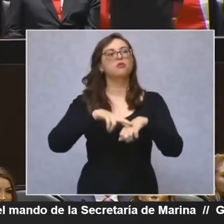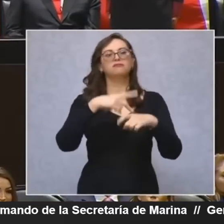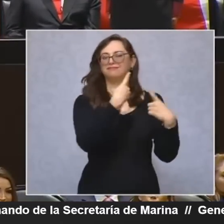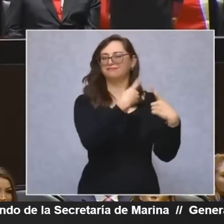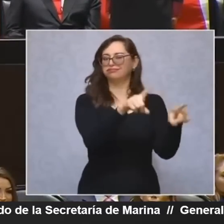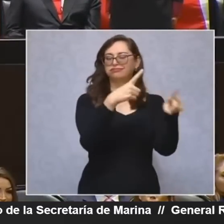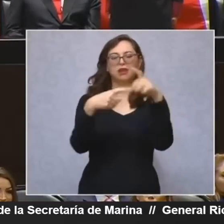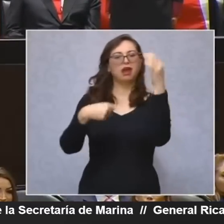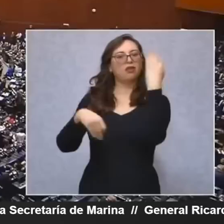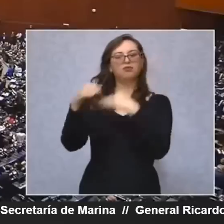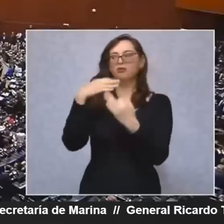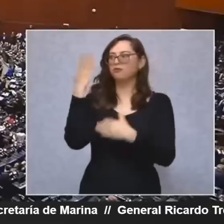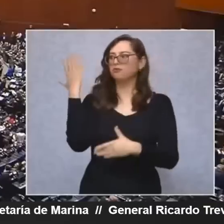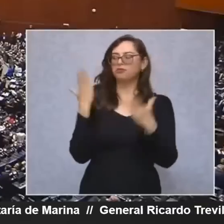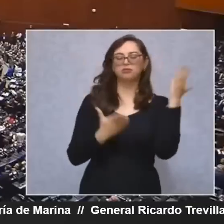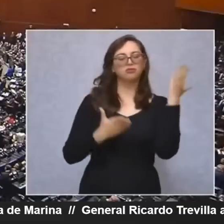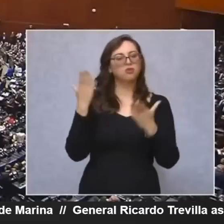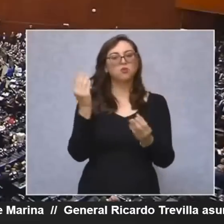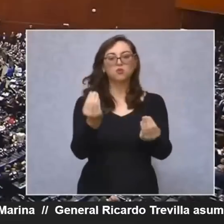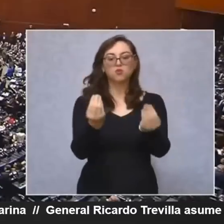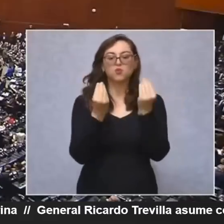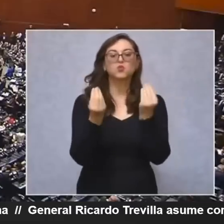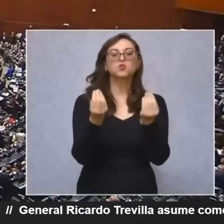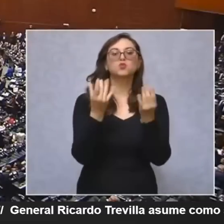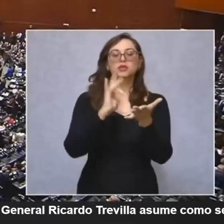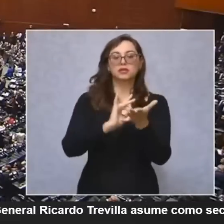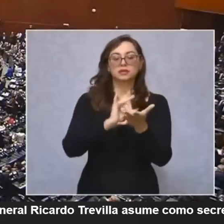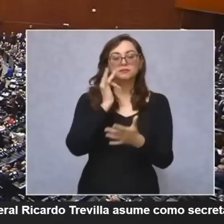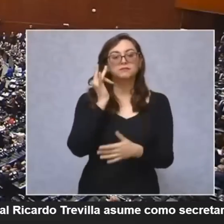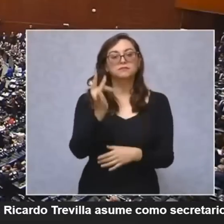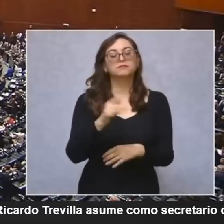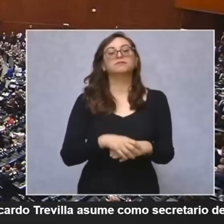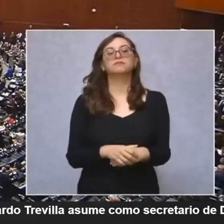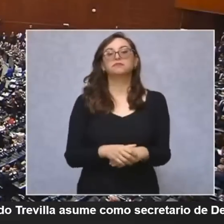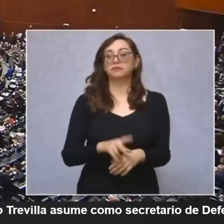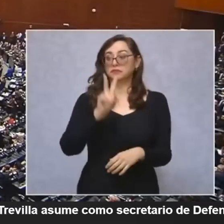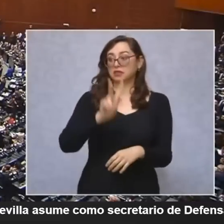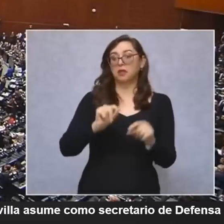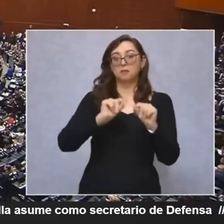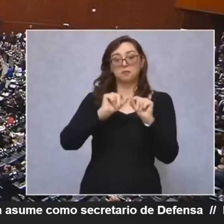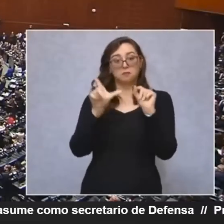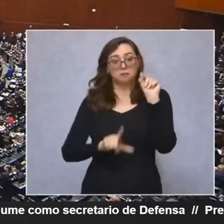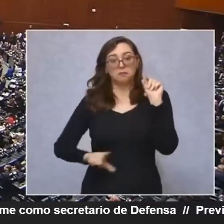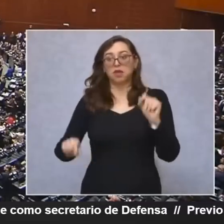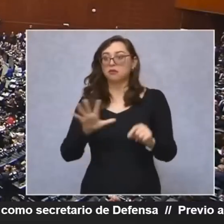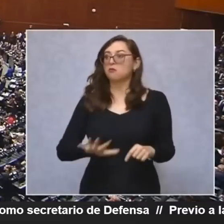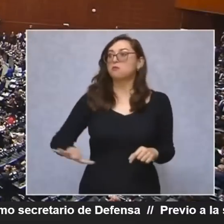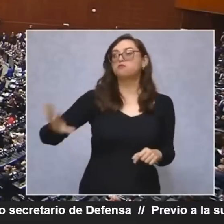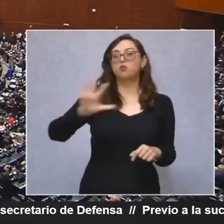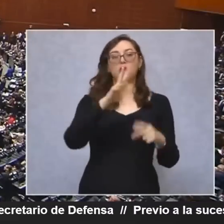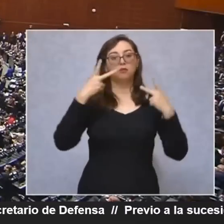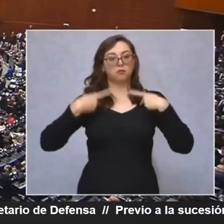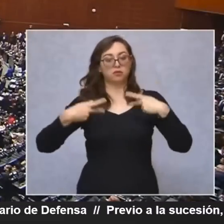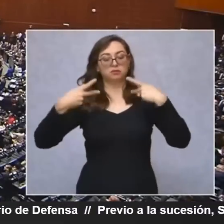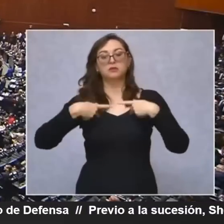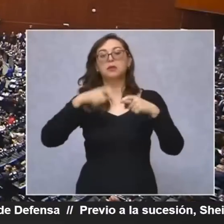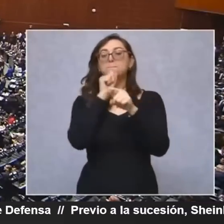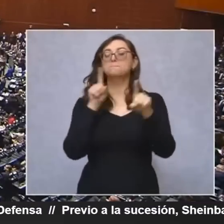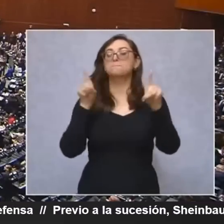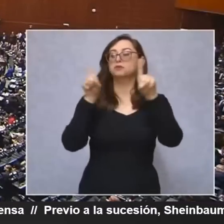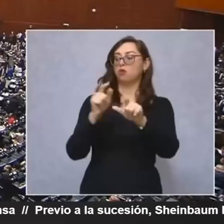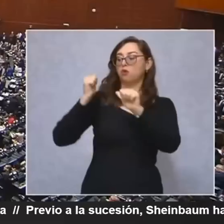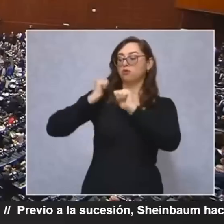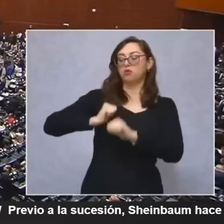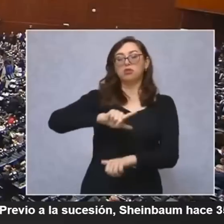embajadoras. Les pido transmitan los cálidos saludos del pueblo y del Gobierno de México a sus mandatarias